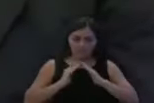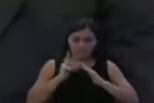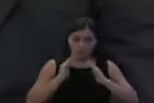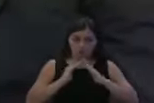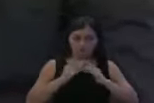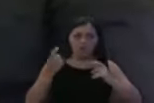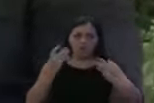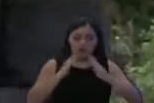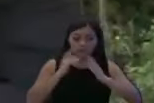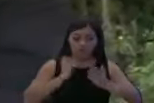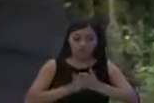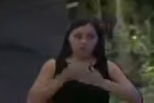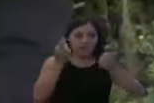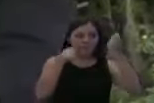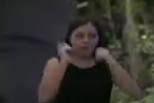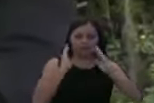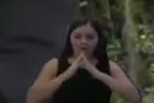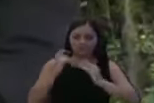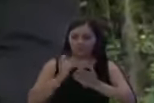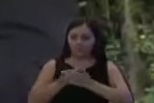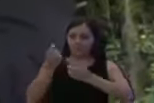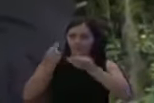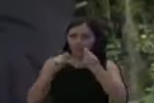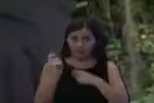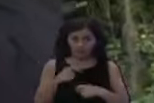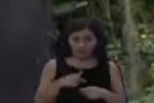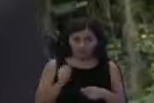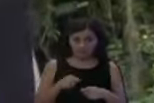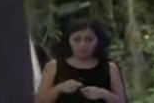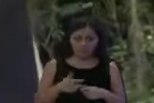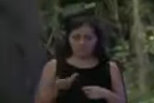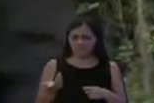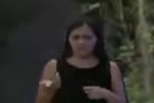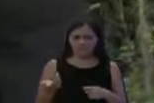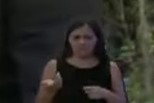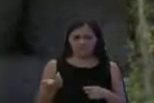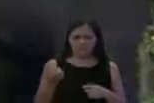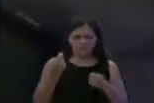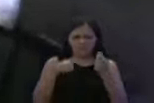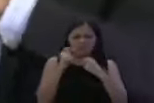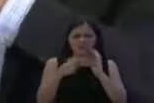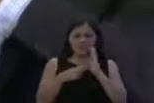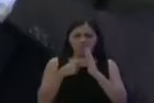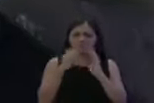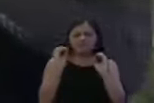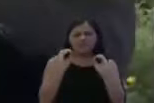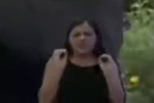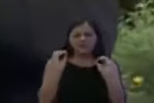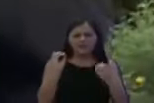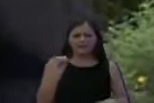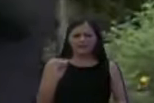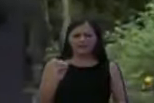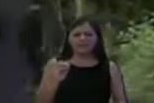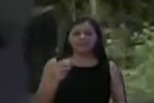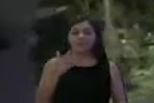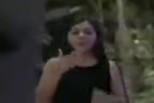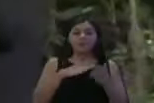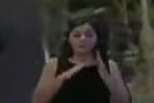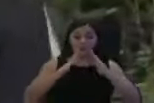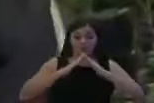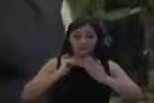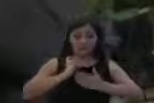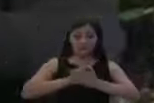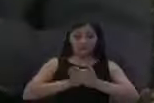ella ni siquiera se paga plusvalía en la primera venta sino en la segunda venta o sea ustedes ahorita venden su casa